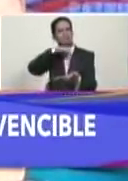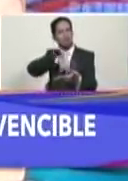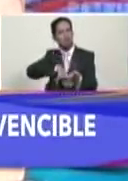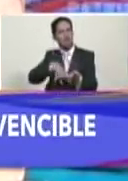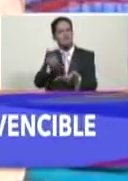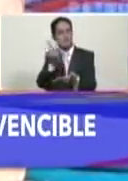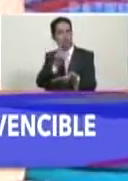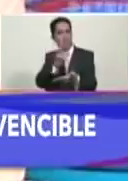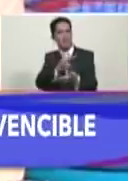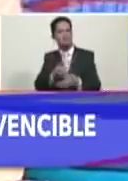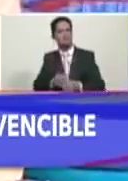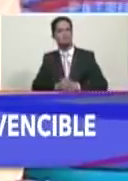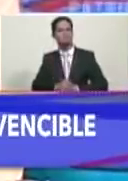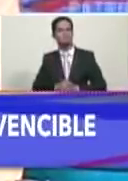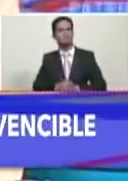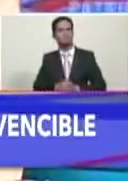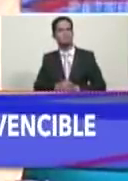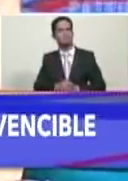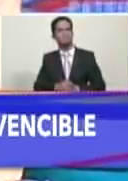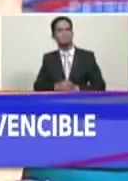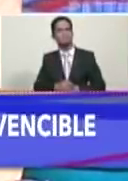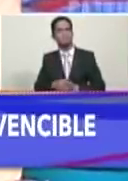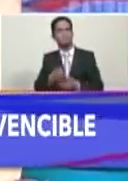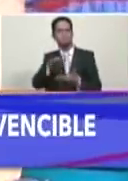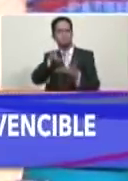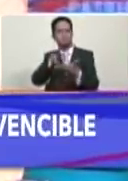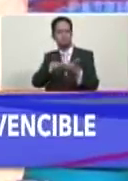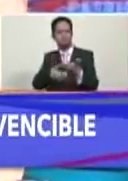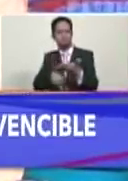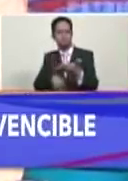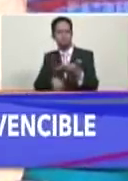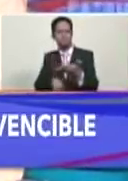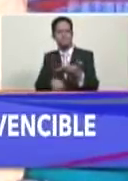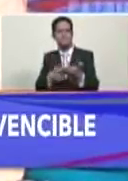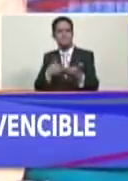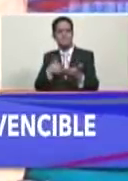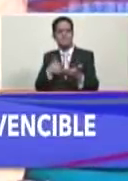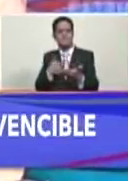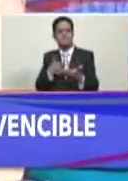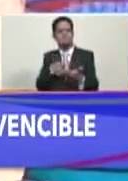historia, asumir las raíces históricas,